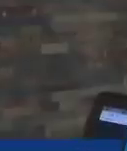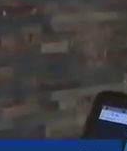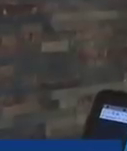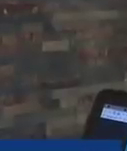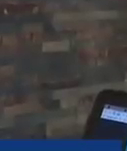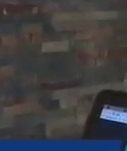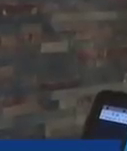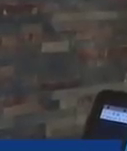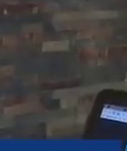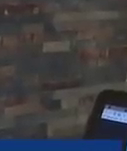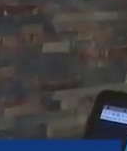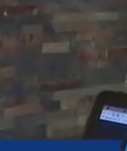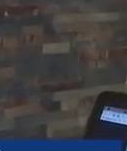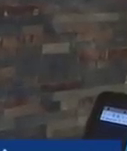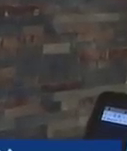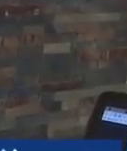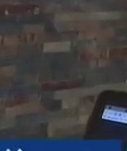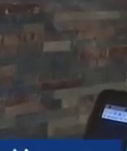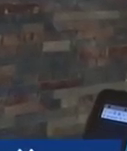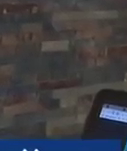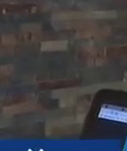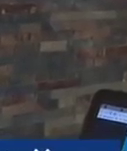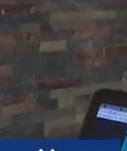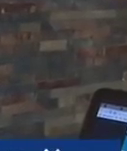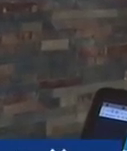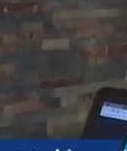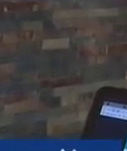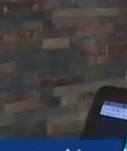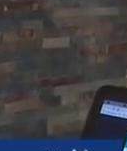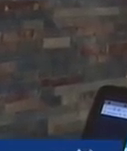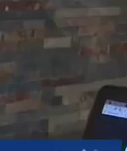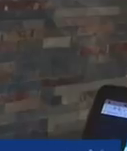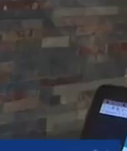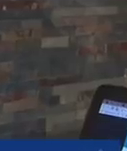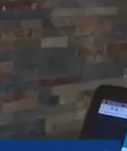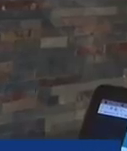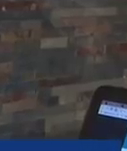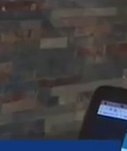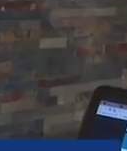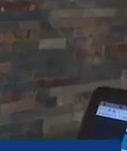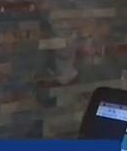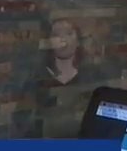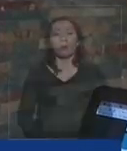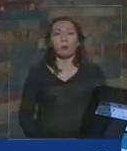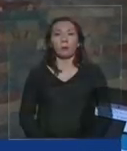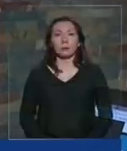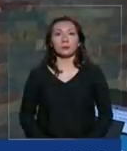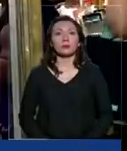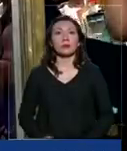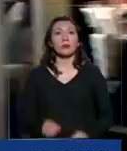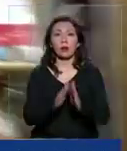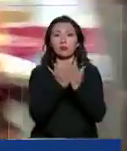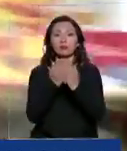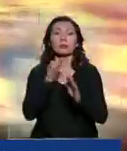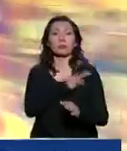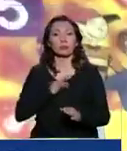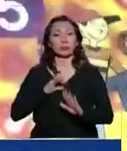No se justifica en nada tener que desembolsar esa cantidad de dinero por texto, siendo que el Ministerio provee textos de muy buena calidad.